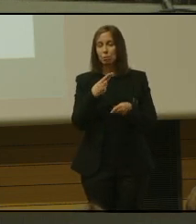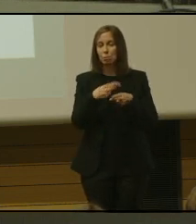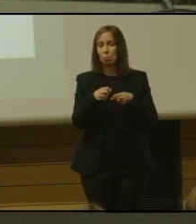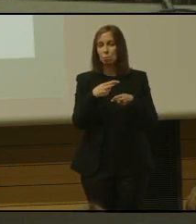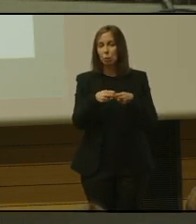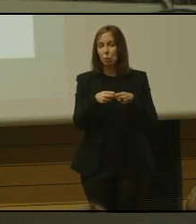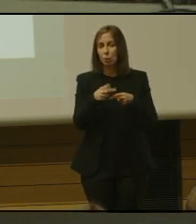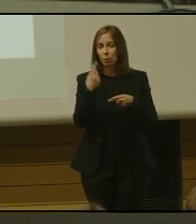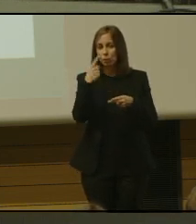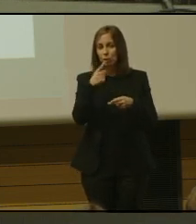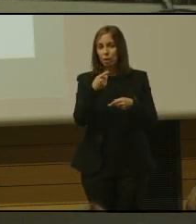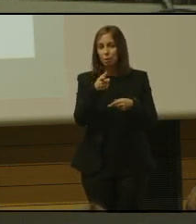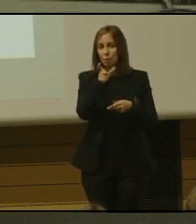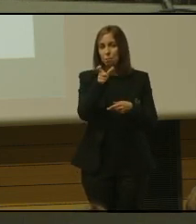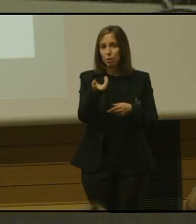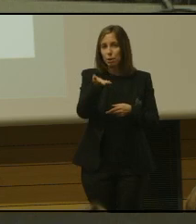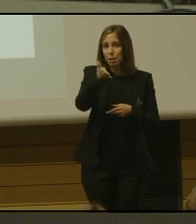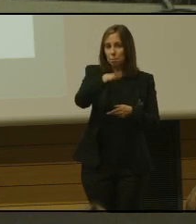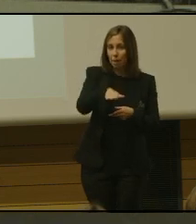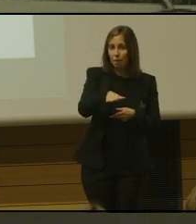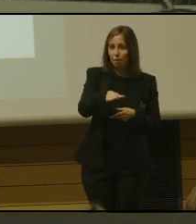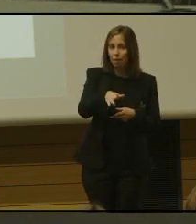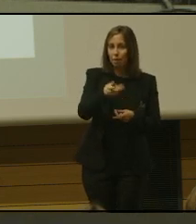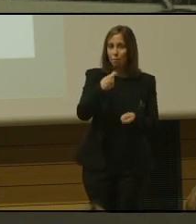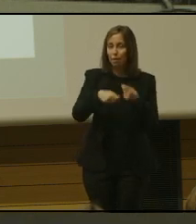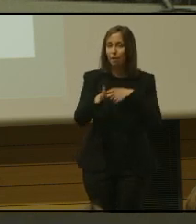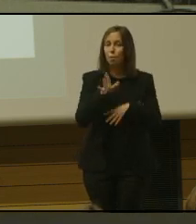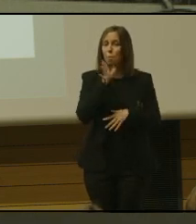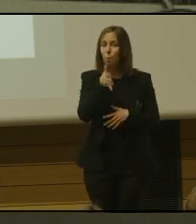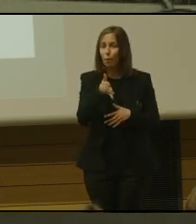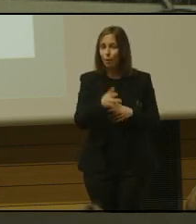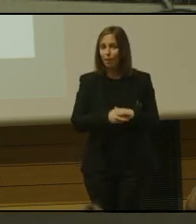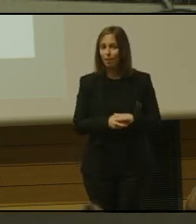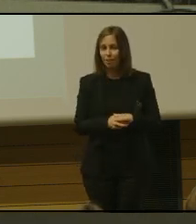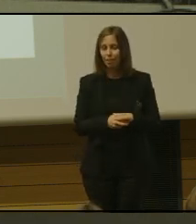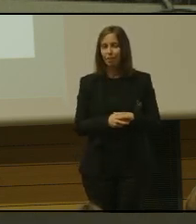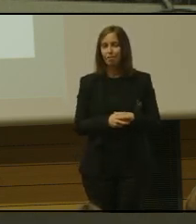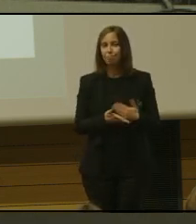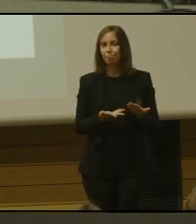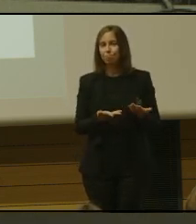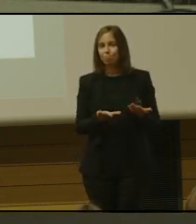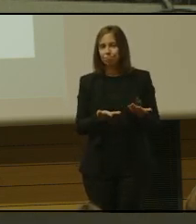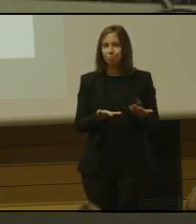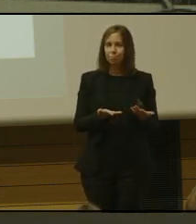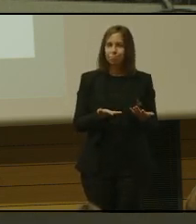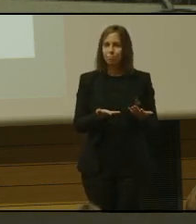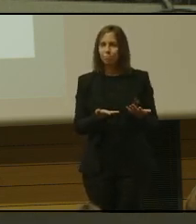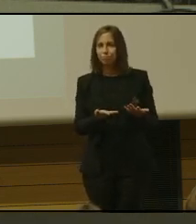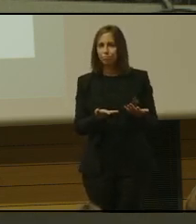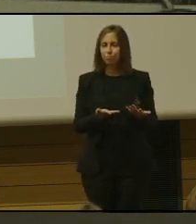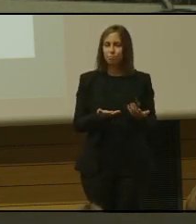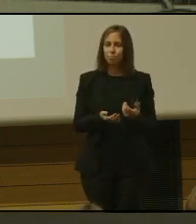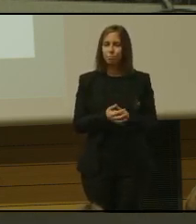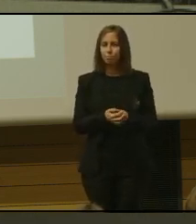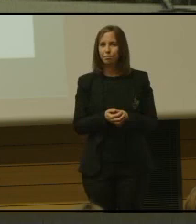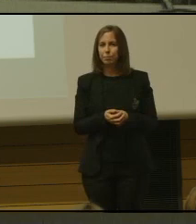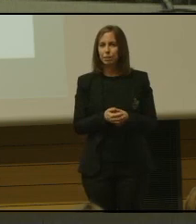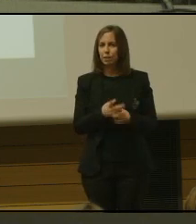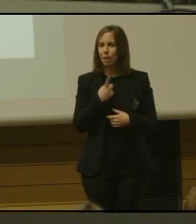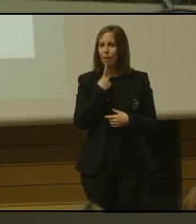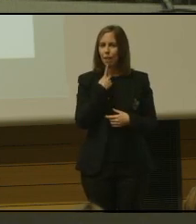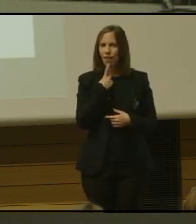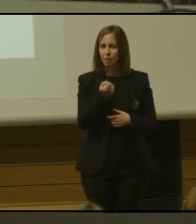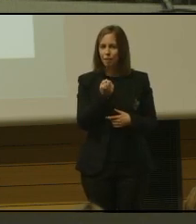producto que sabes que mata a tu población? Entonces, claro, ahí ya entraríamos en algo pues muy, muy